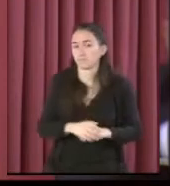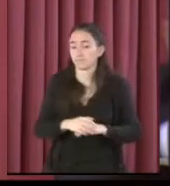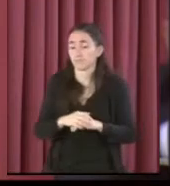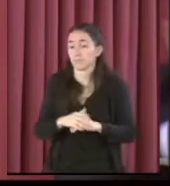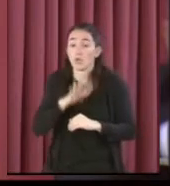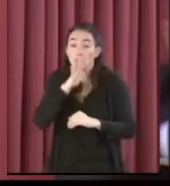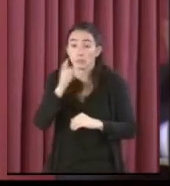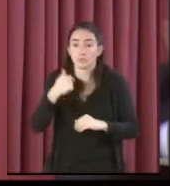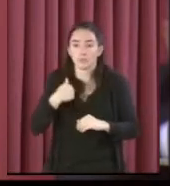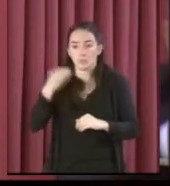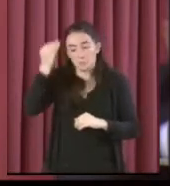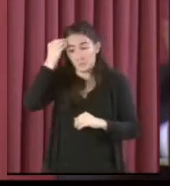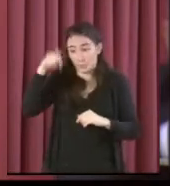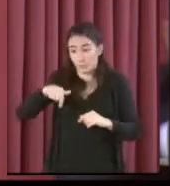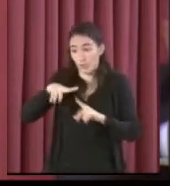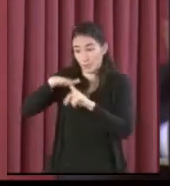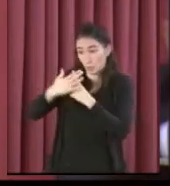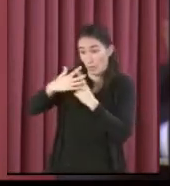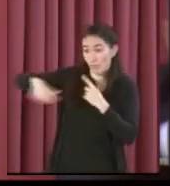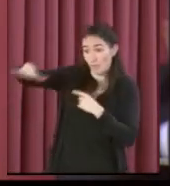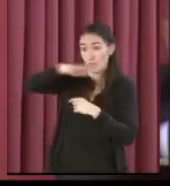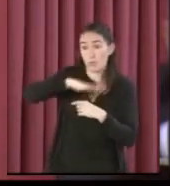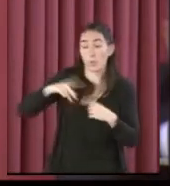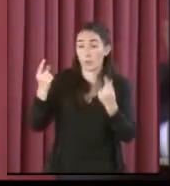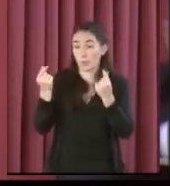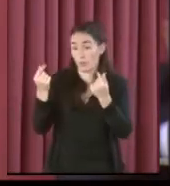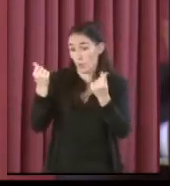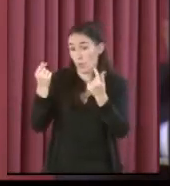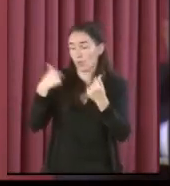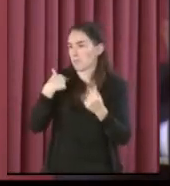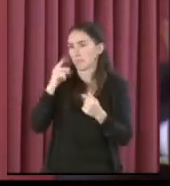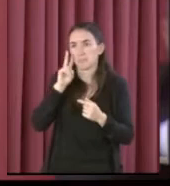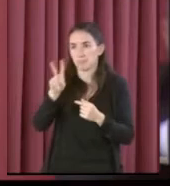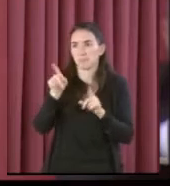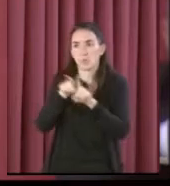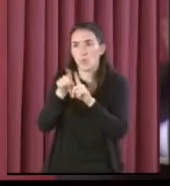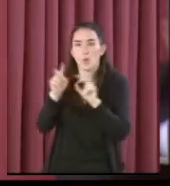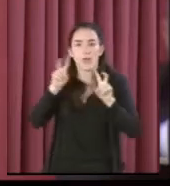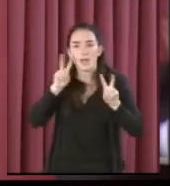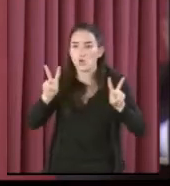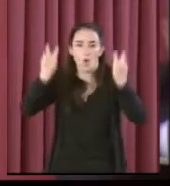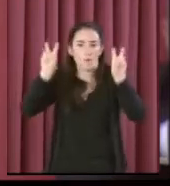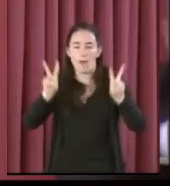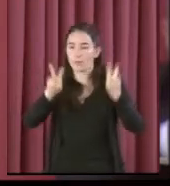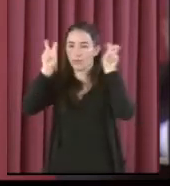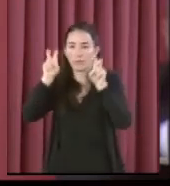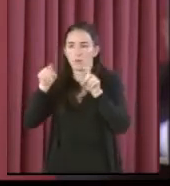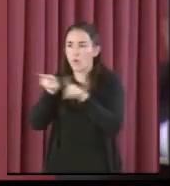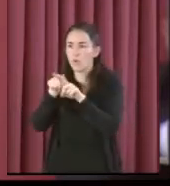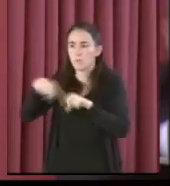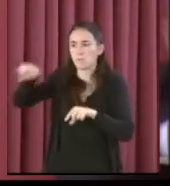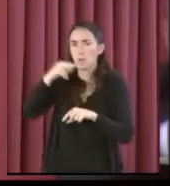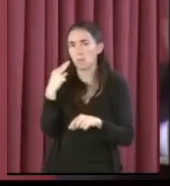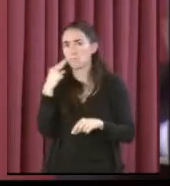los atributos de este modelo de ciudad, hablo de una ciudad innovadora, cuyo desarrollo no está determinado por inercias, que no tiene miedo a la